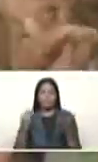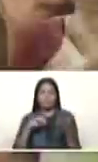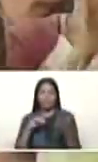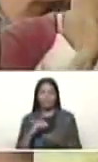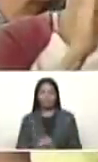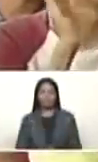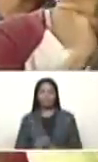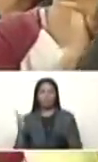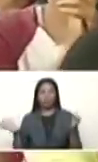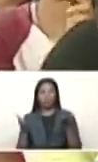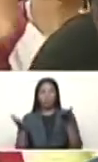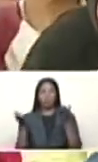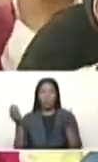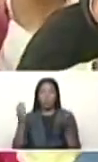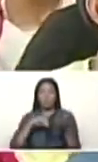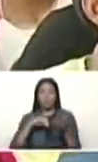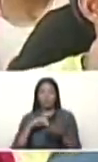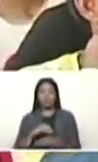potenciar